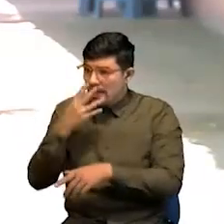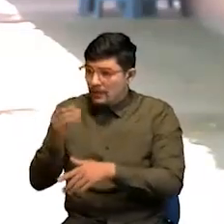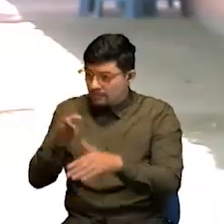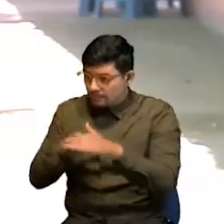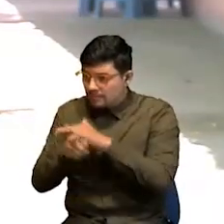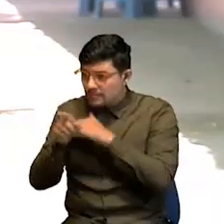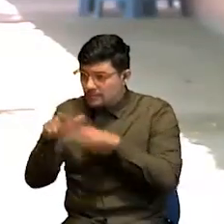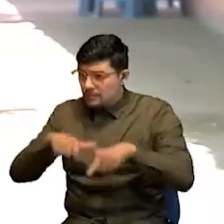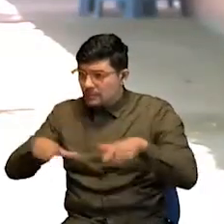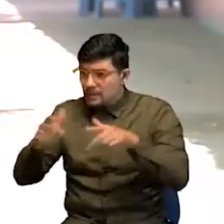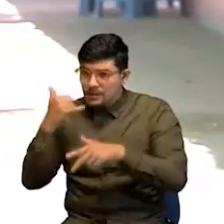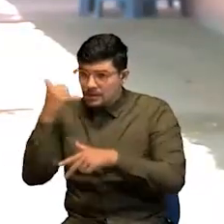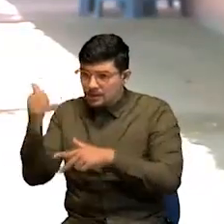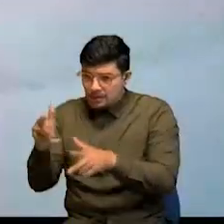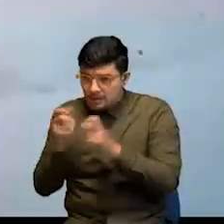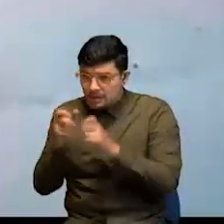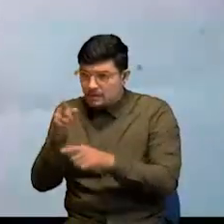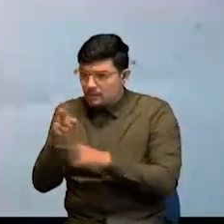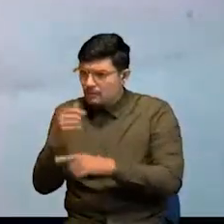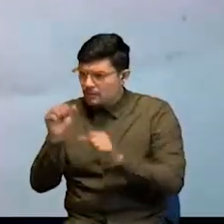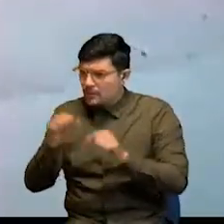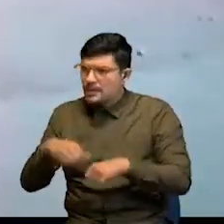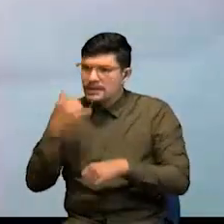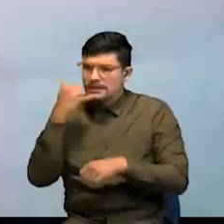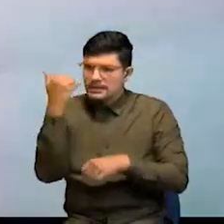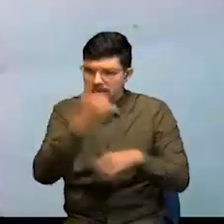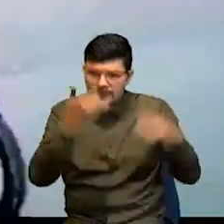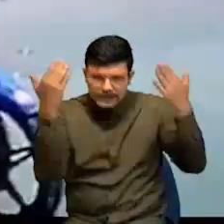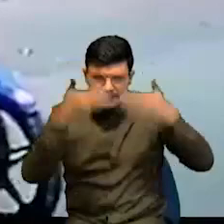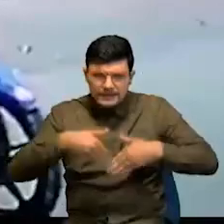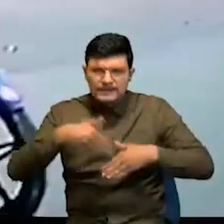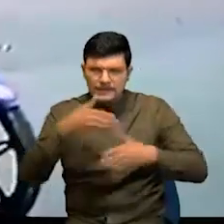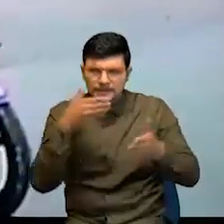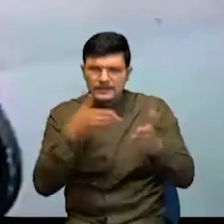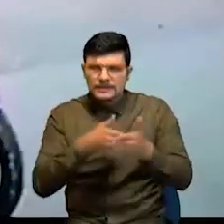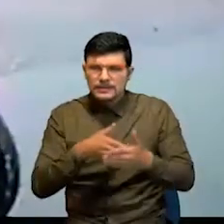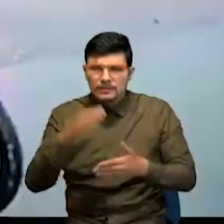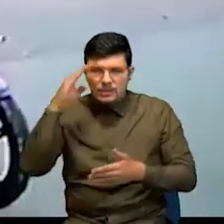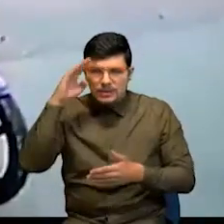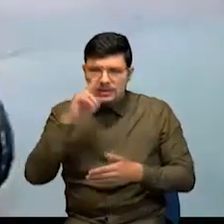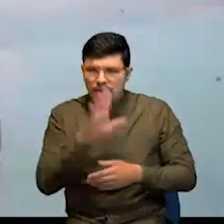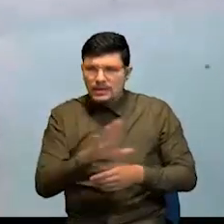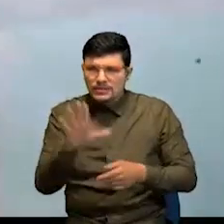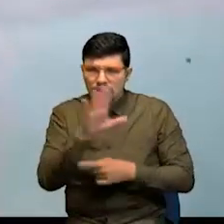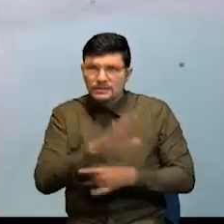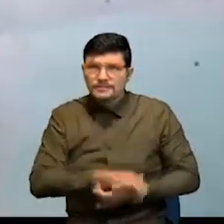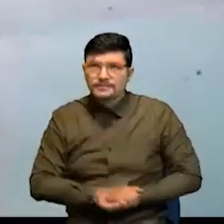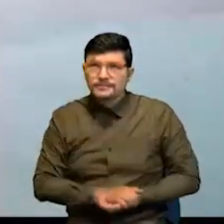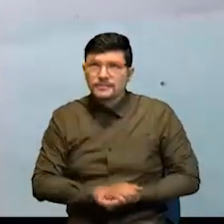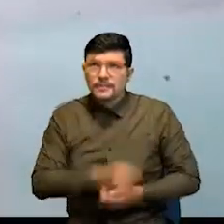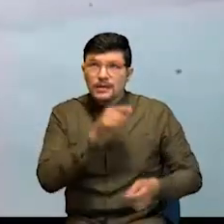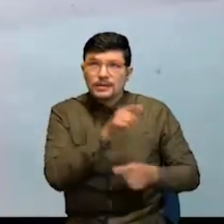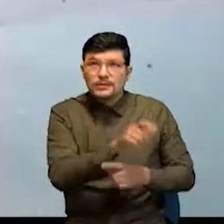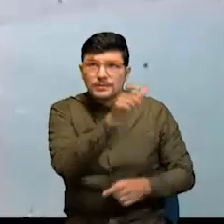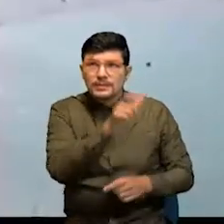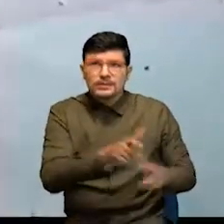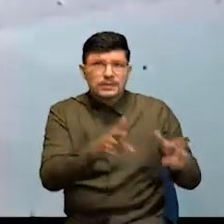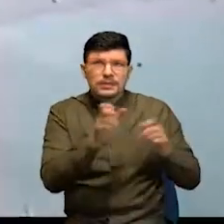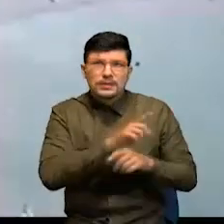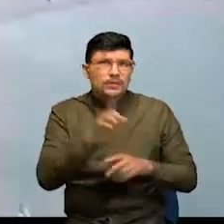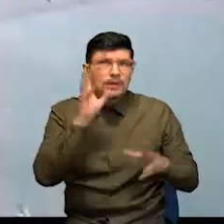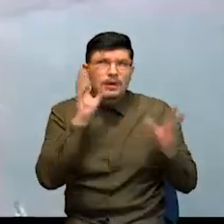estos casos de extorsión represalias como están donde un comerciante se negó a pagar una cuota explosiva tienen a propietarios de establecimientos